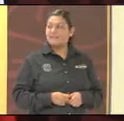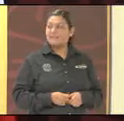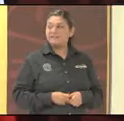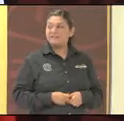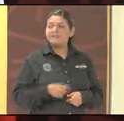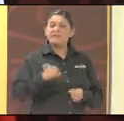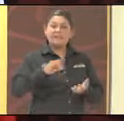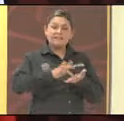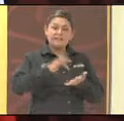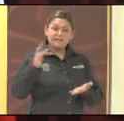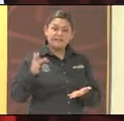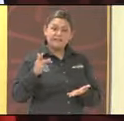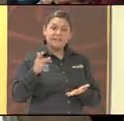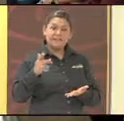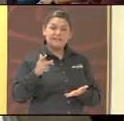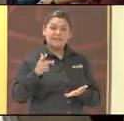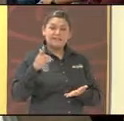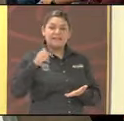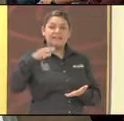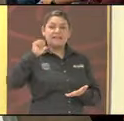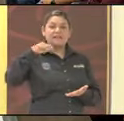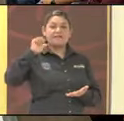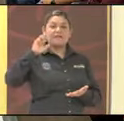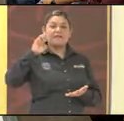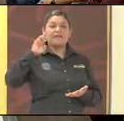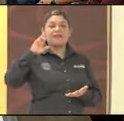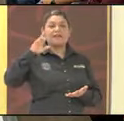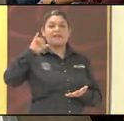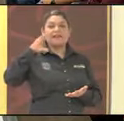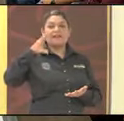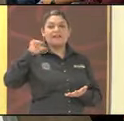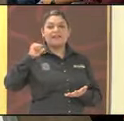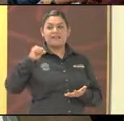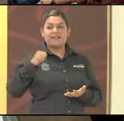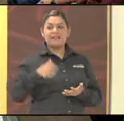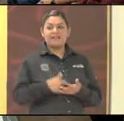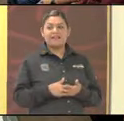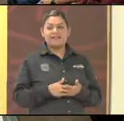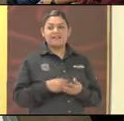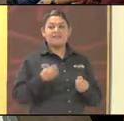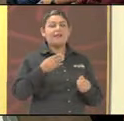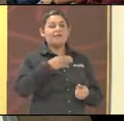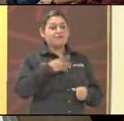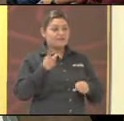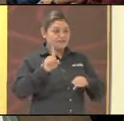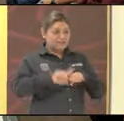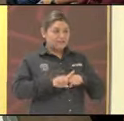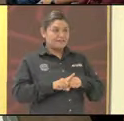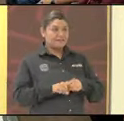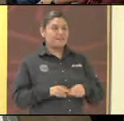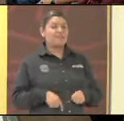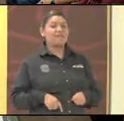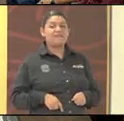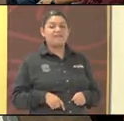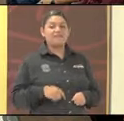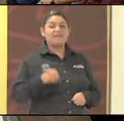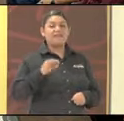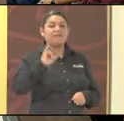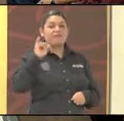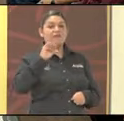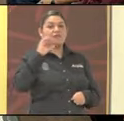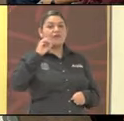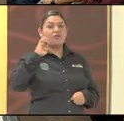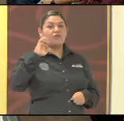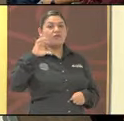Le damos las gracias a la contadora pública América Yaricia, jefa de la oficina fiscal, Yari, buenos días. Robert Martínez Flores, también